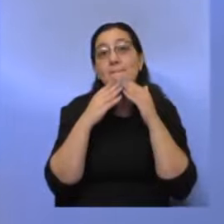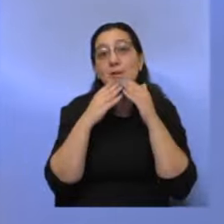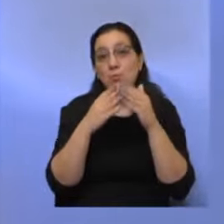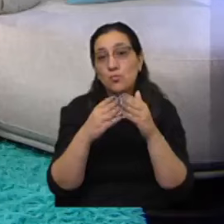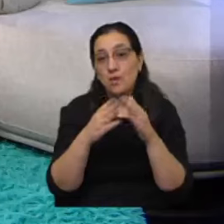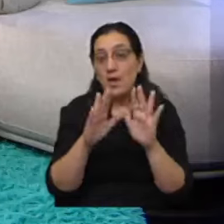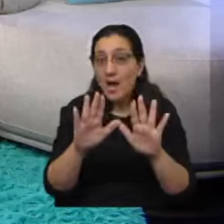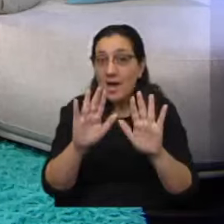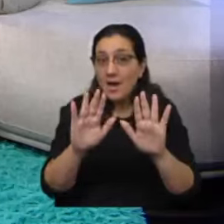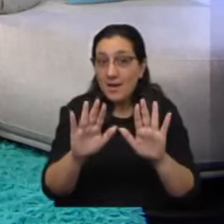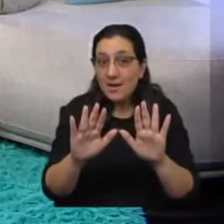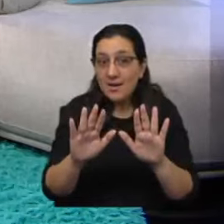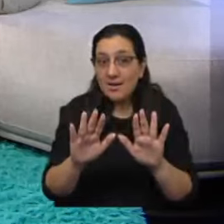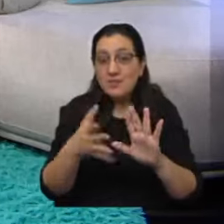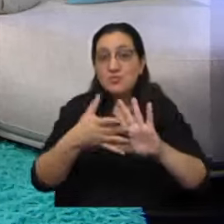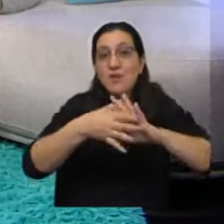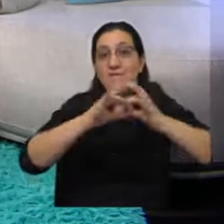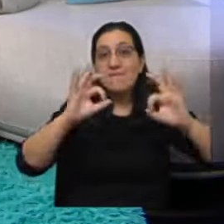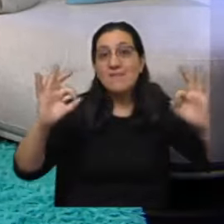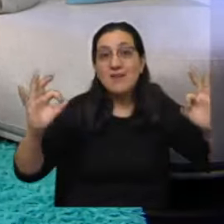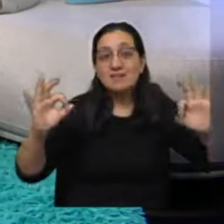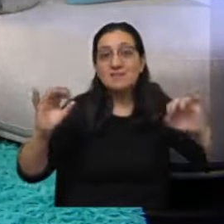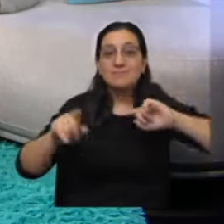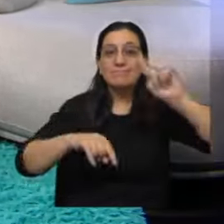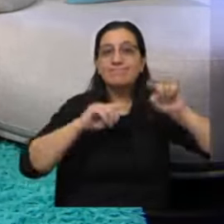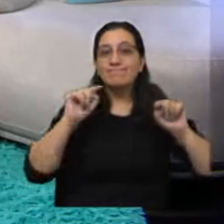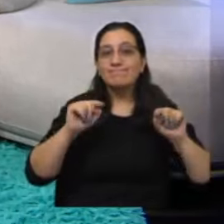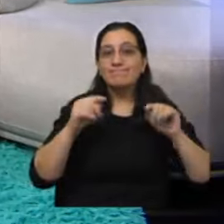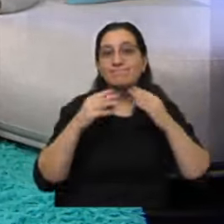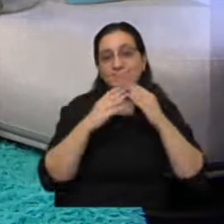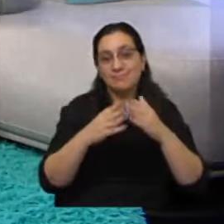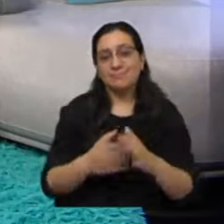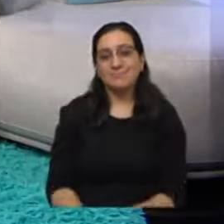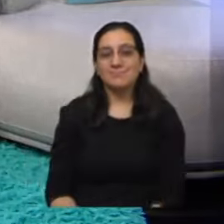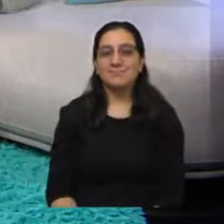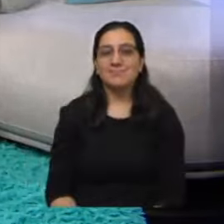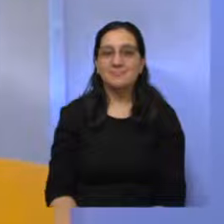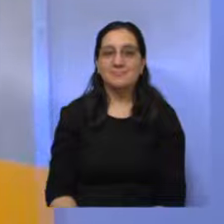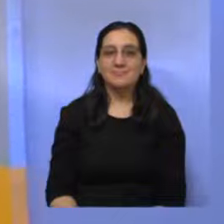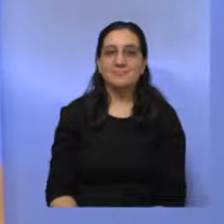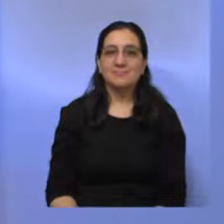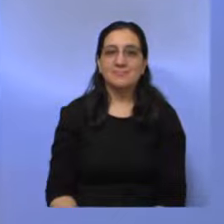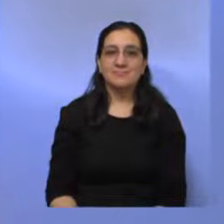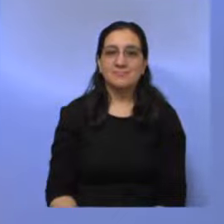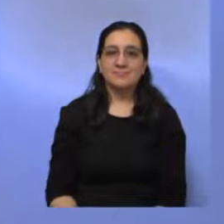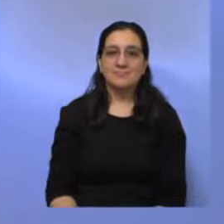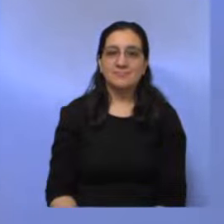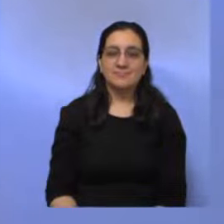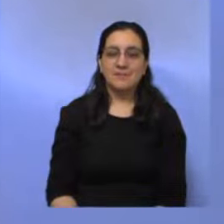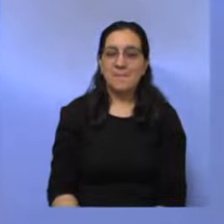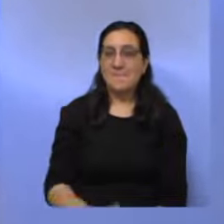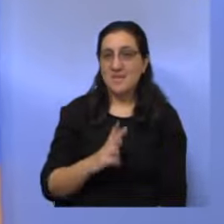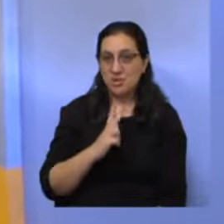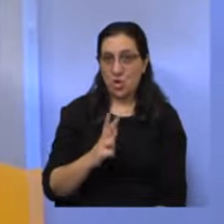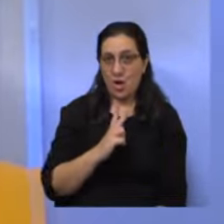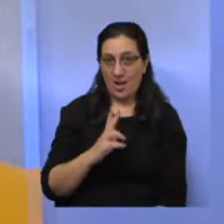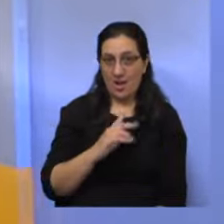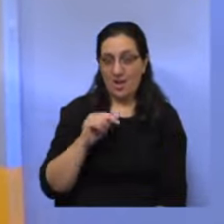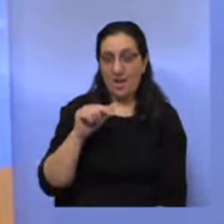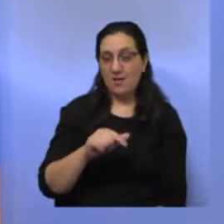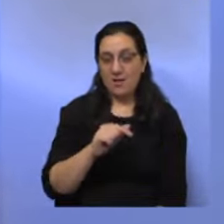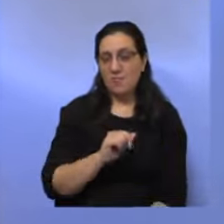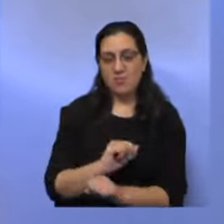¡Ah! Es una frase que está encerrada entre signos de interrogación, por lo tanto es una pregunta absolutamente personal. Acá sacaste todas